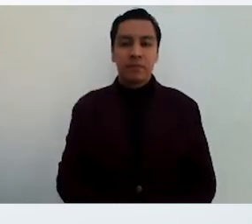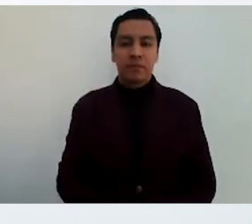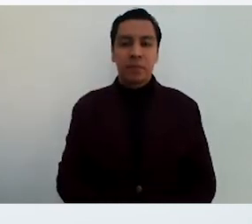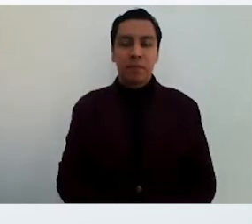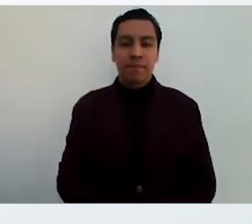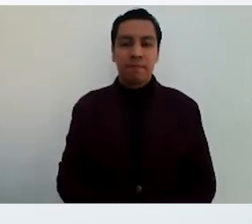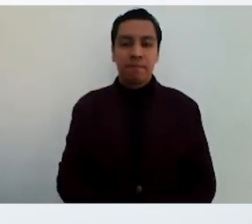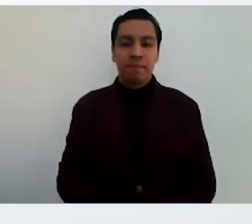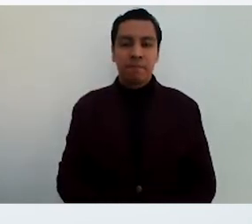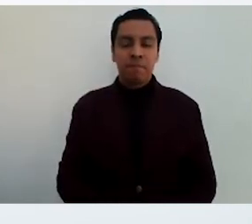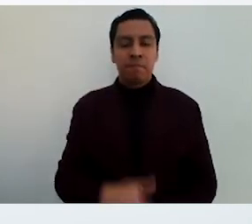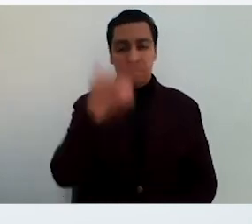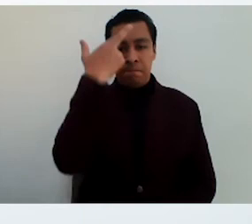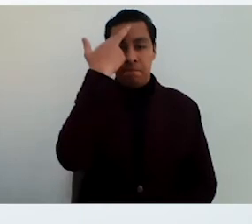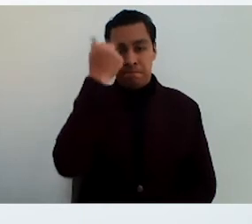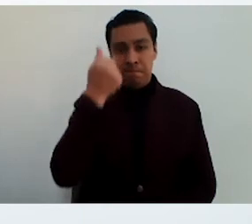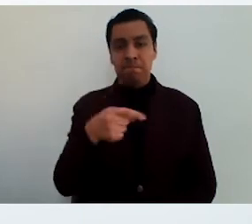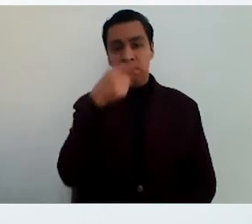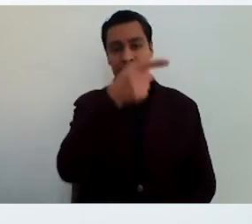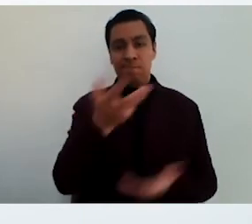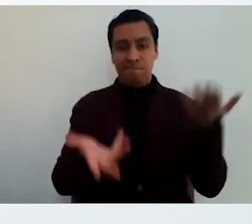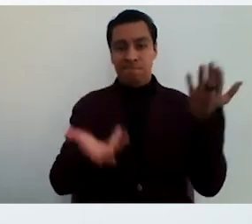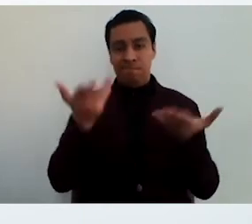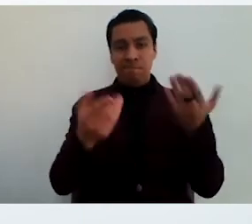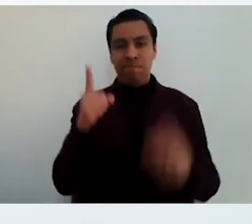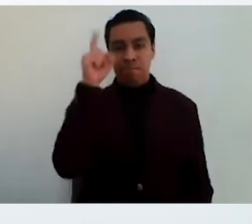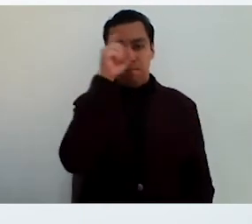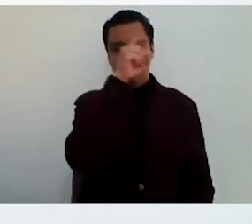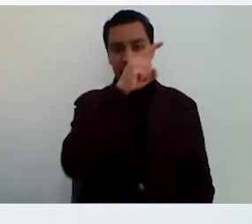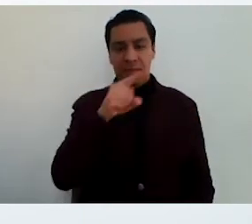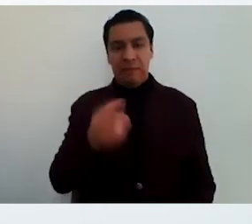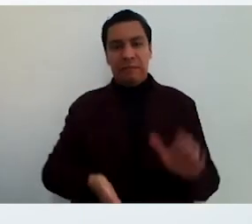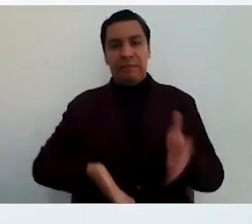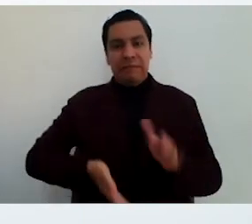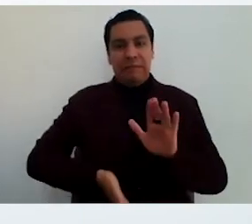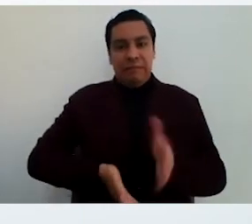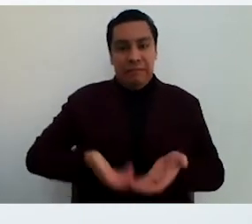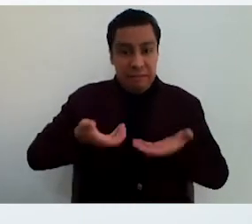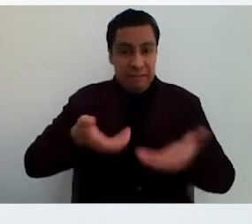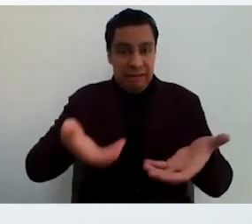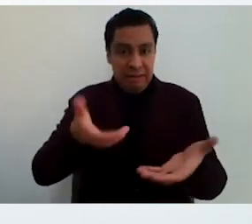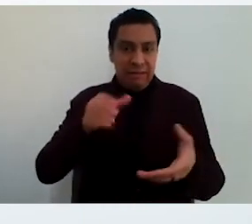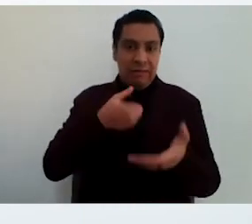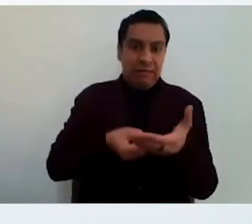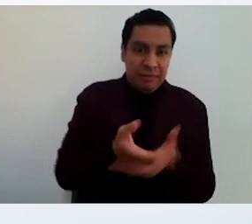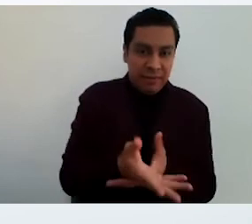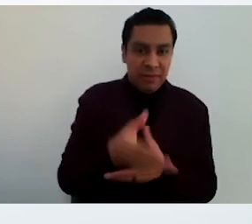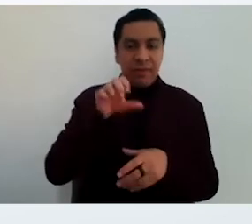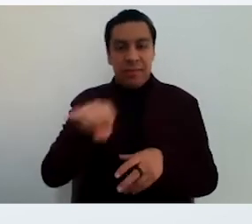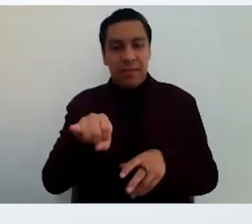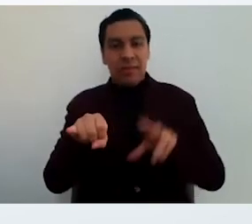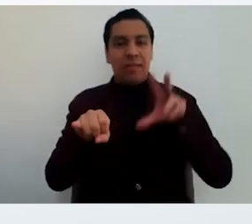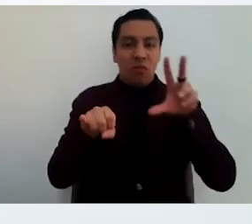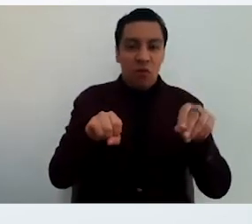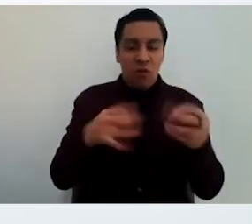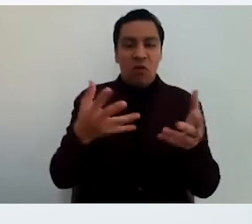Precisamente en esta disyuntiva que mencionas, doctor López, es claro, ya planteándonos el